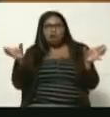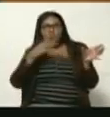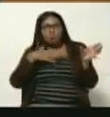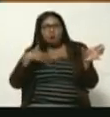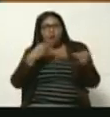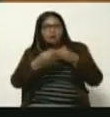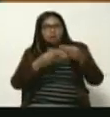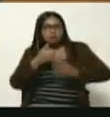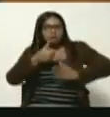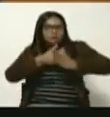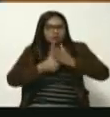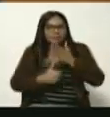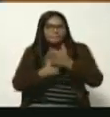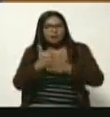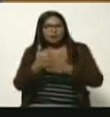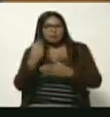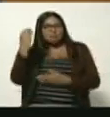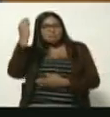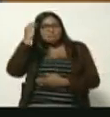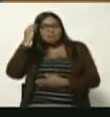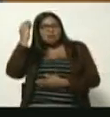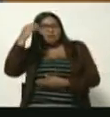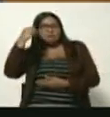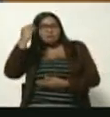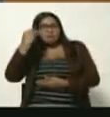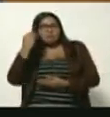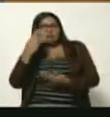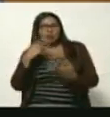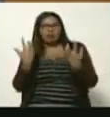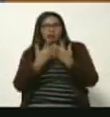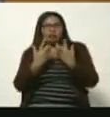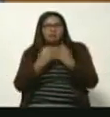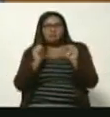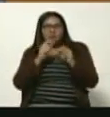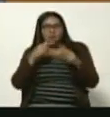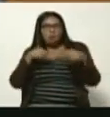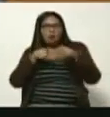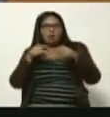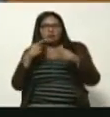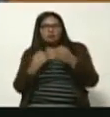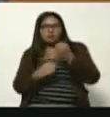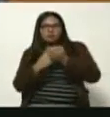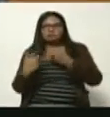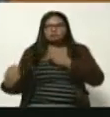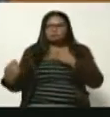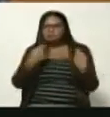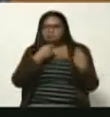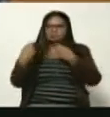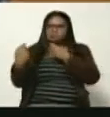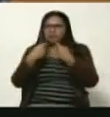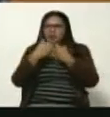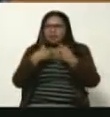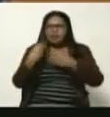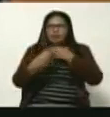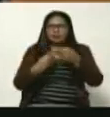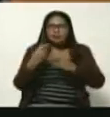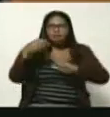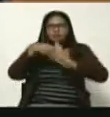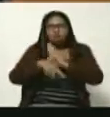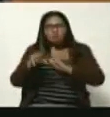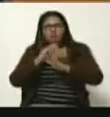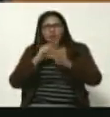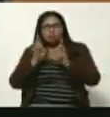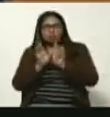pretende afianzar una mentalidad de la era de la Guerra Fría, basada en la confrontación, la profundización de